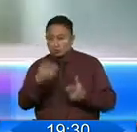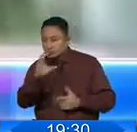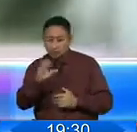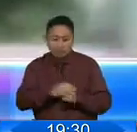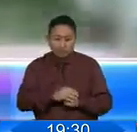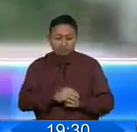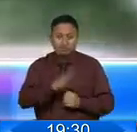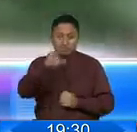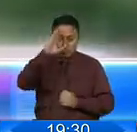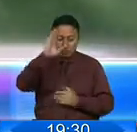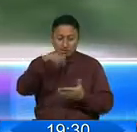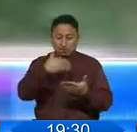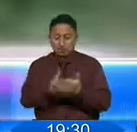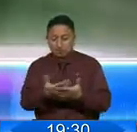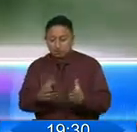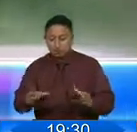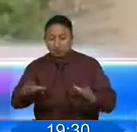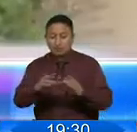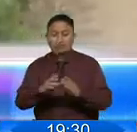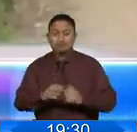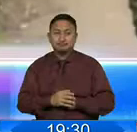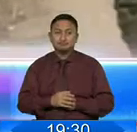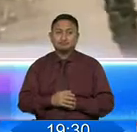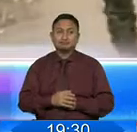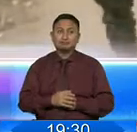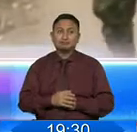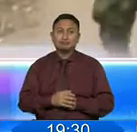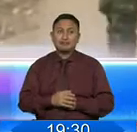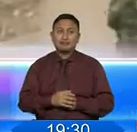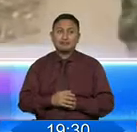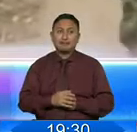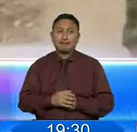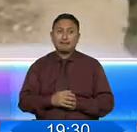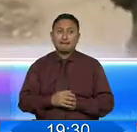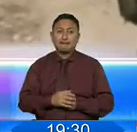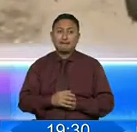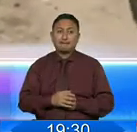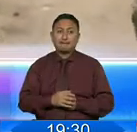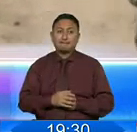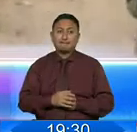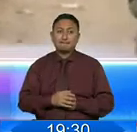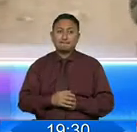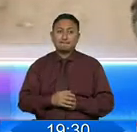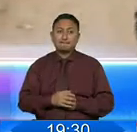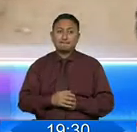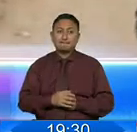policía tomó el procedimiento correspondiente. Está en materia de investigación. La niña, al parecer,